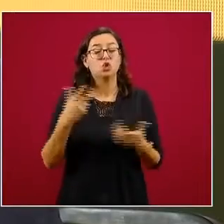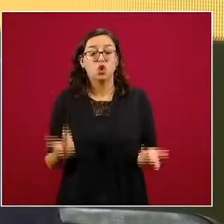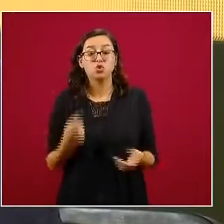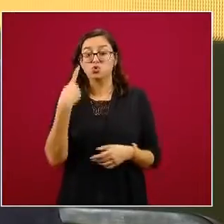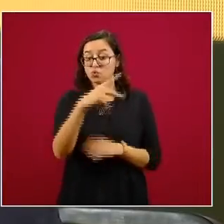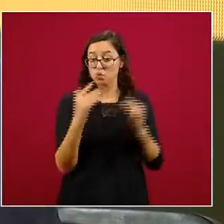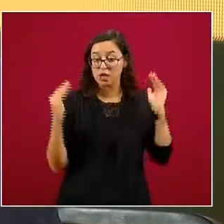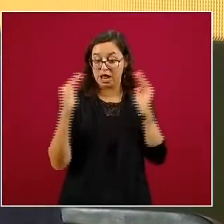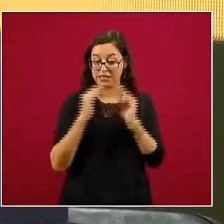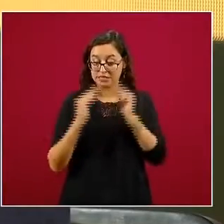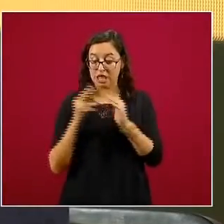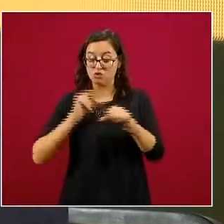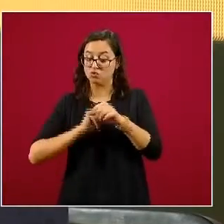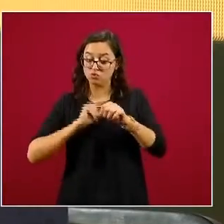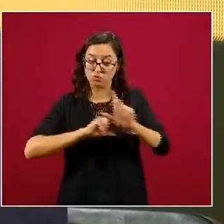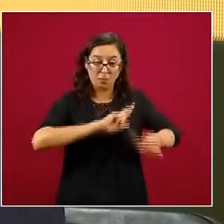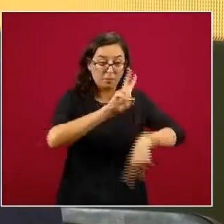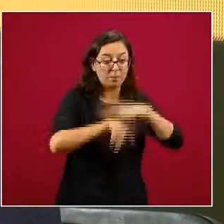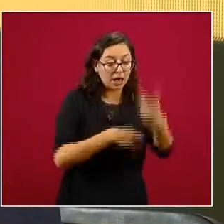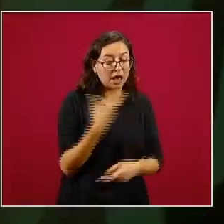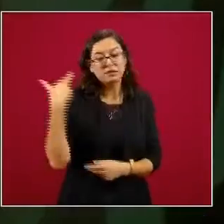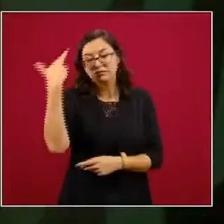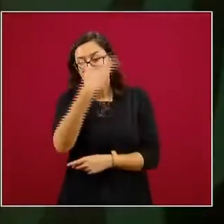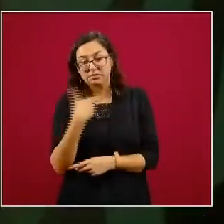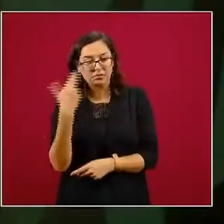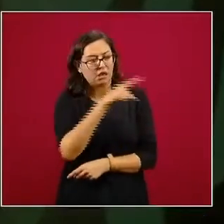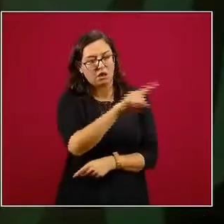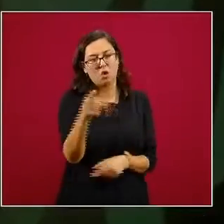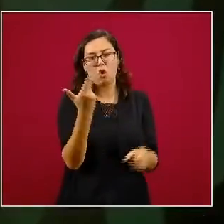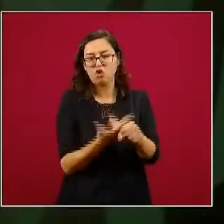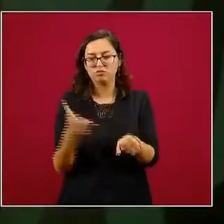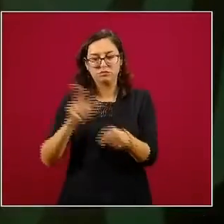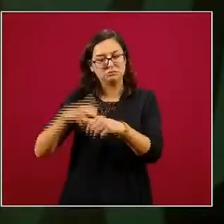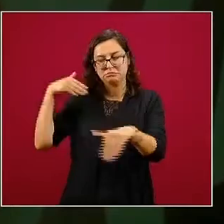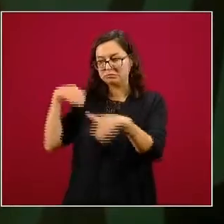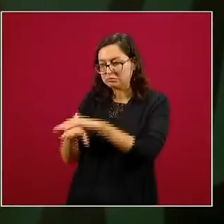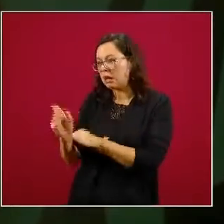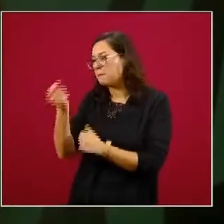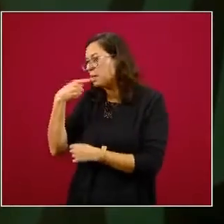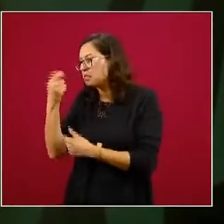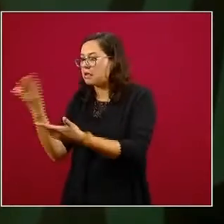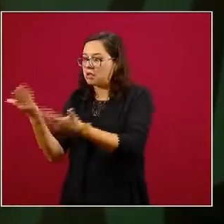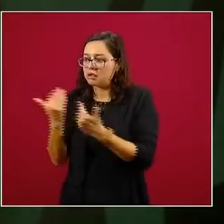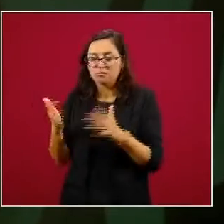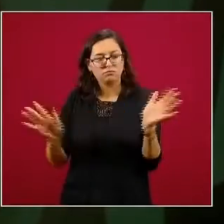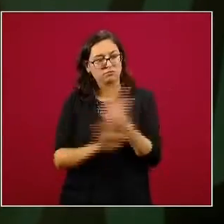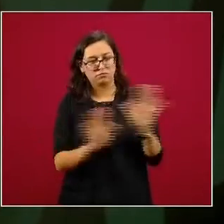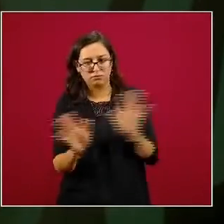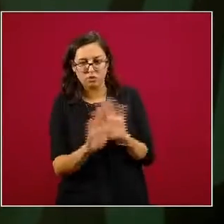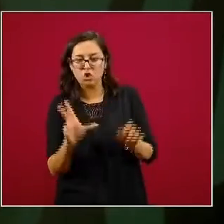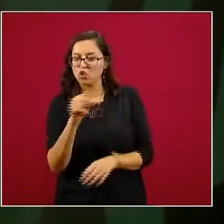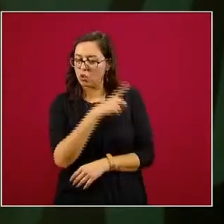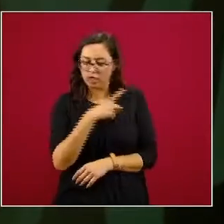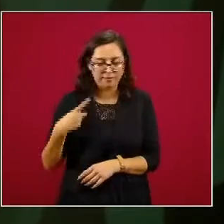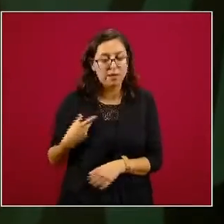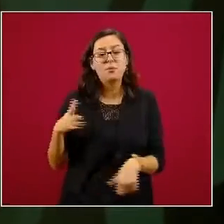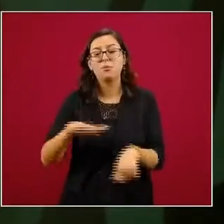está haciendo por una salud más preventiva, que vaya a las comunidades, que se acerque al territorio,